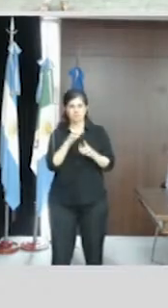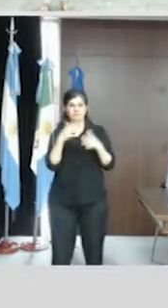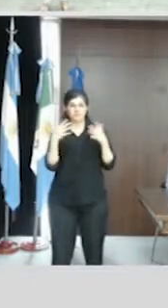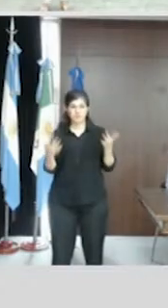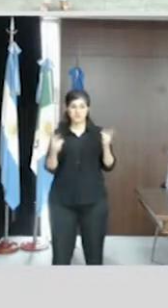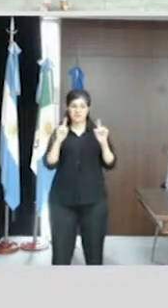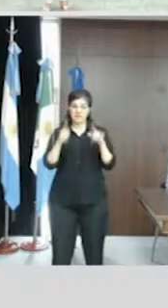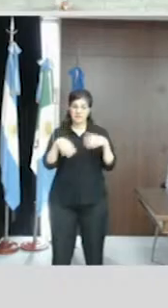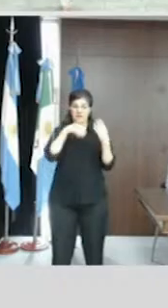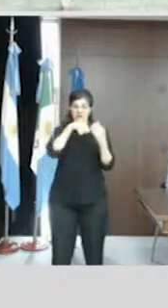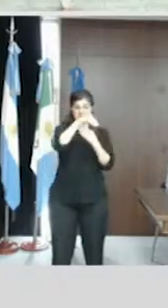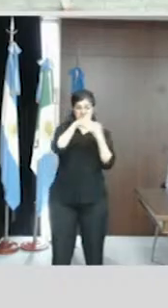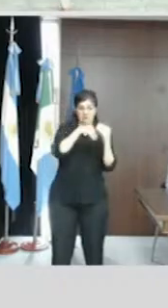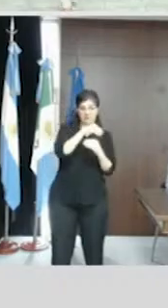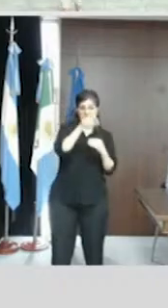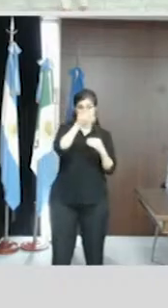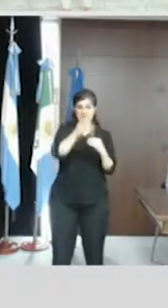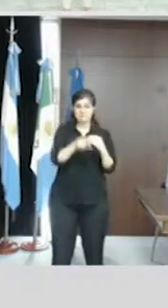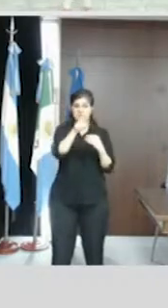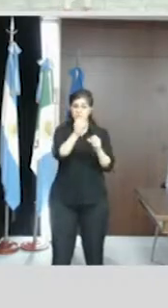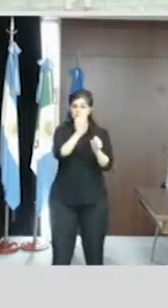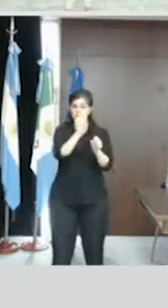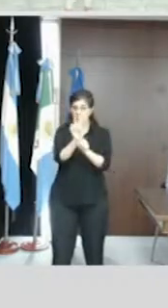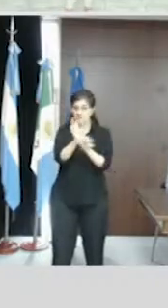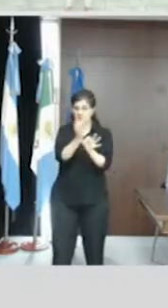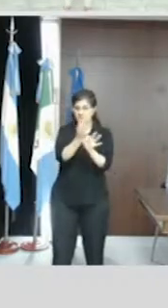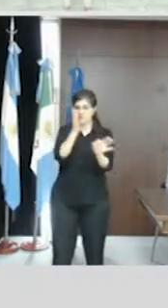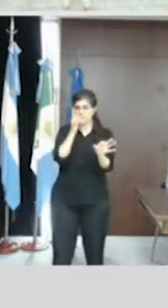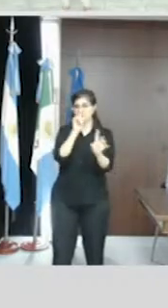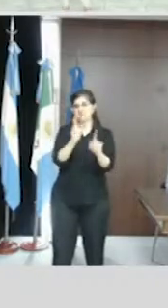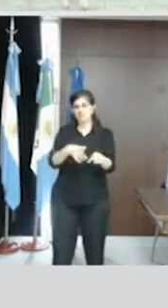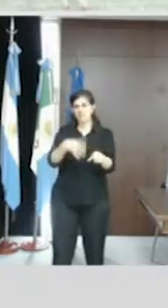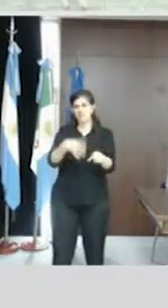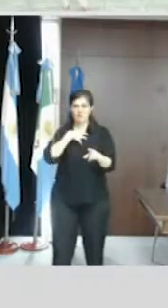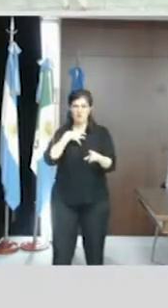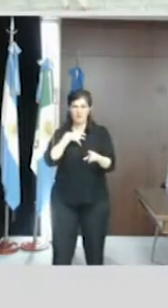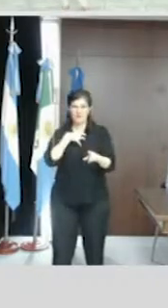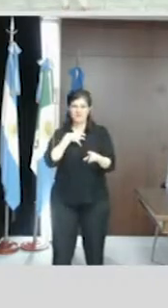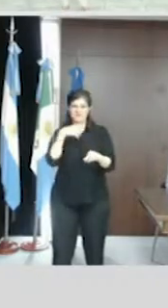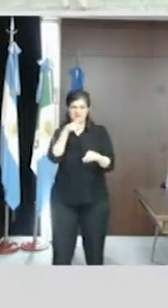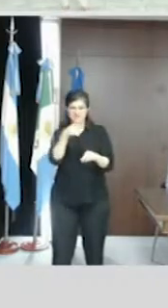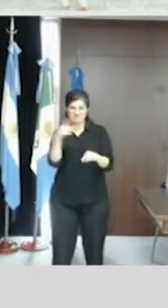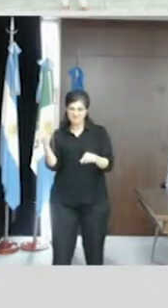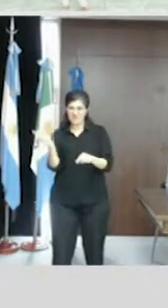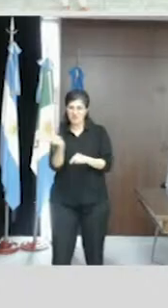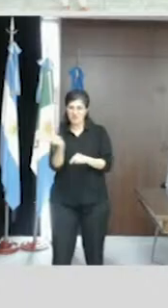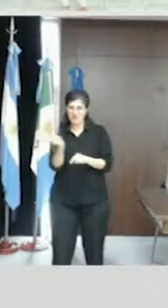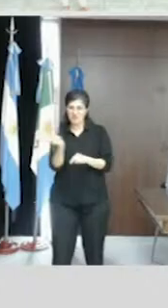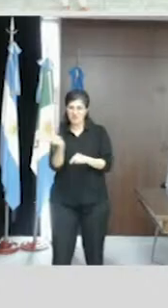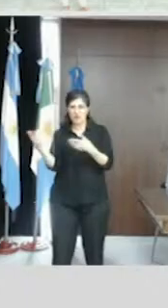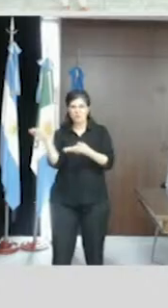que confiar en la persona en la que uno necesita y es la persona en la que uno cree que nos está robando. Entonces,